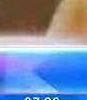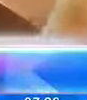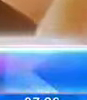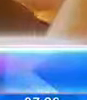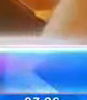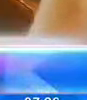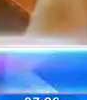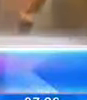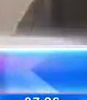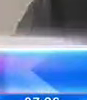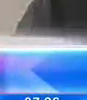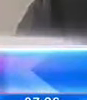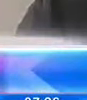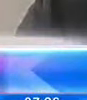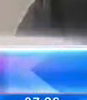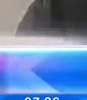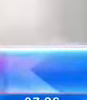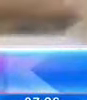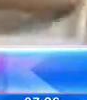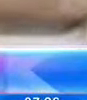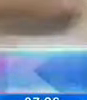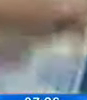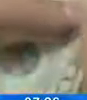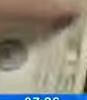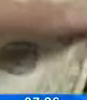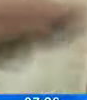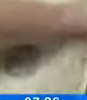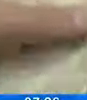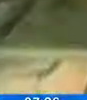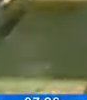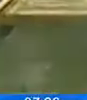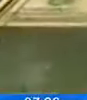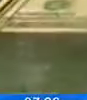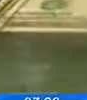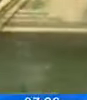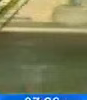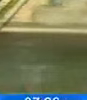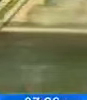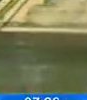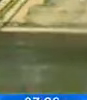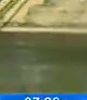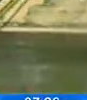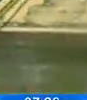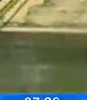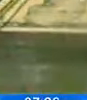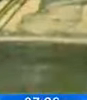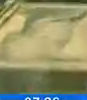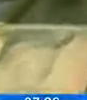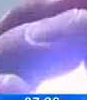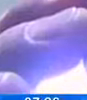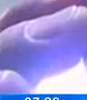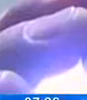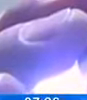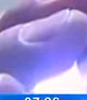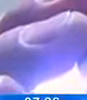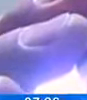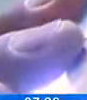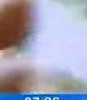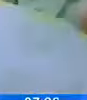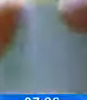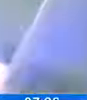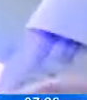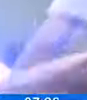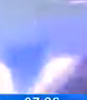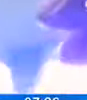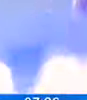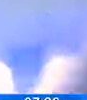de impuestos. Y mucha atención, multas de tránsito aumentan tras el alza del salario básico unificado.